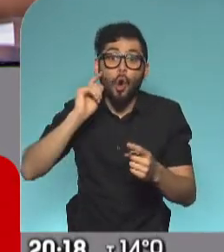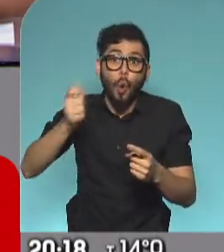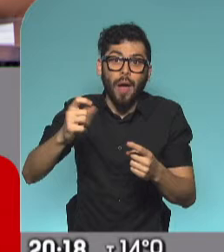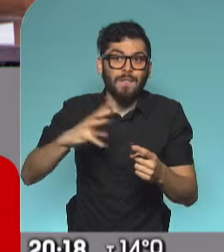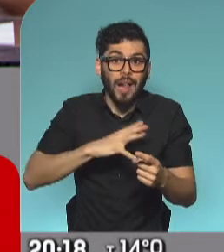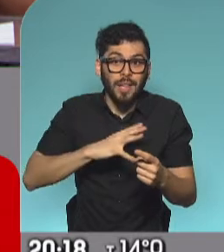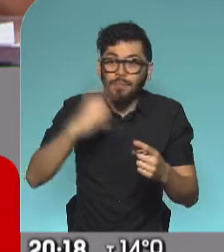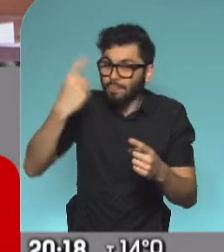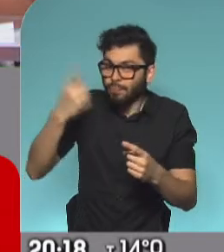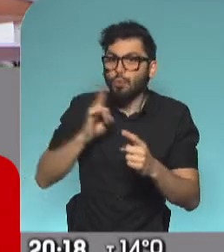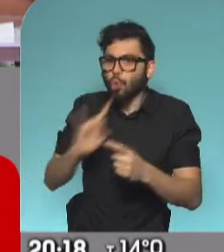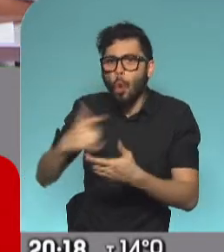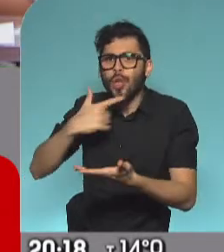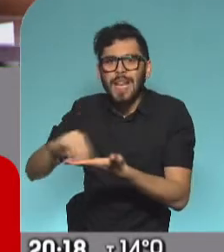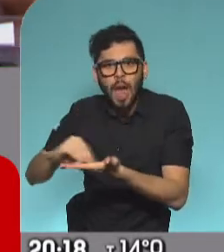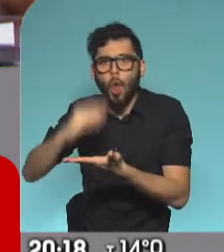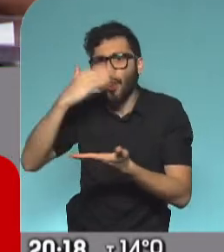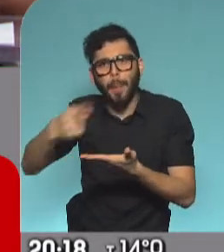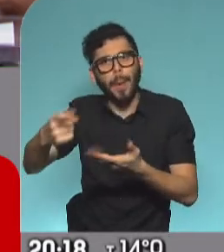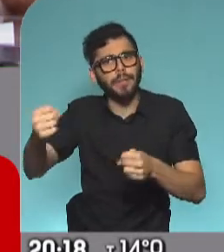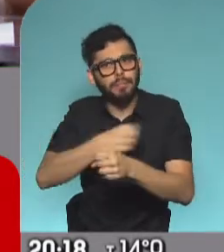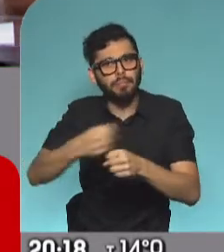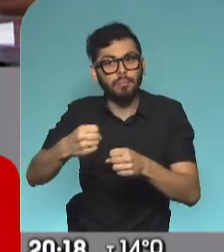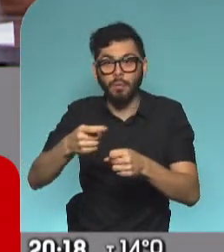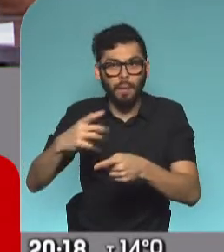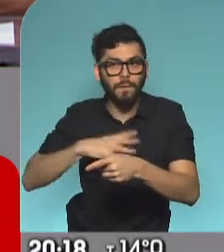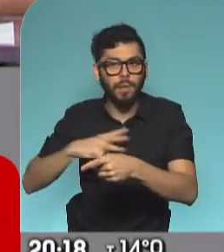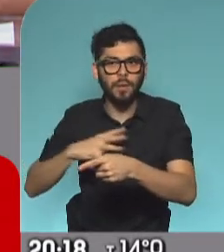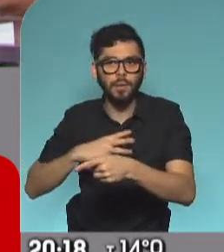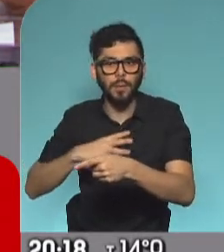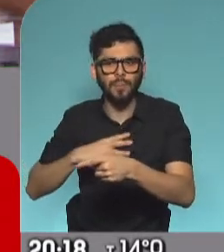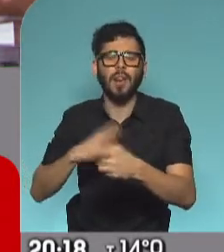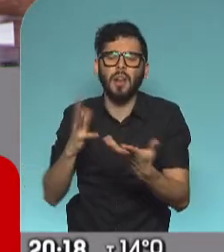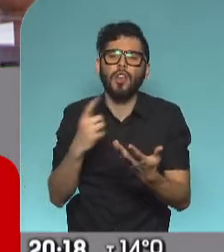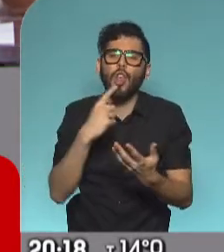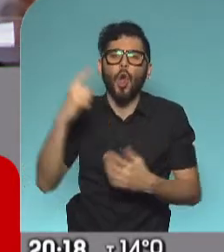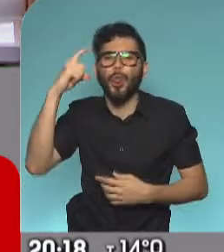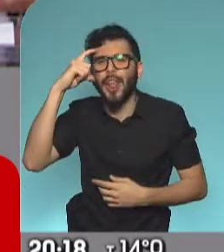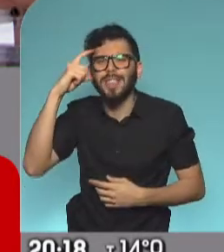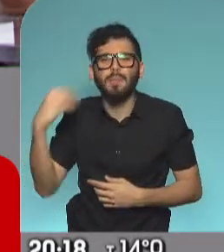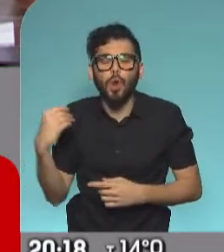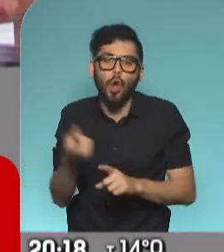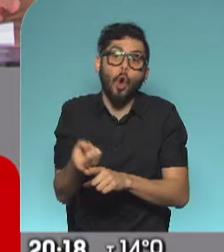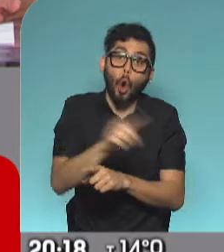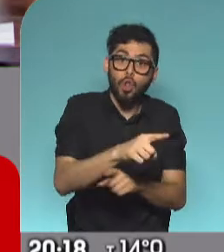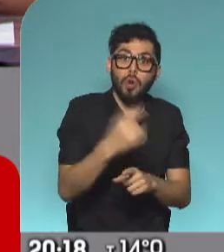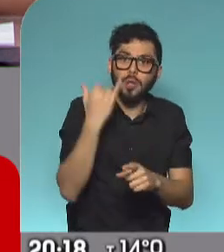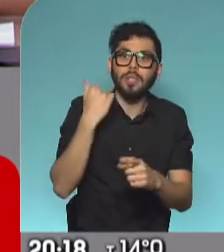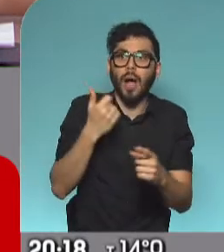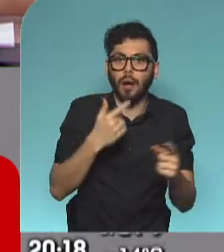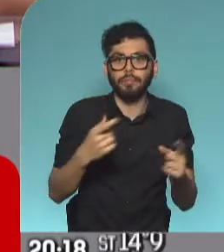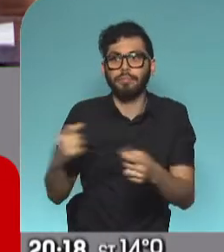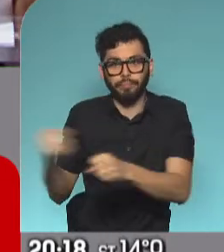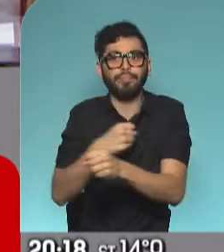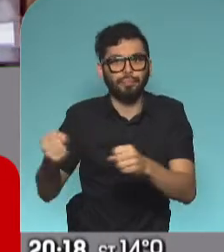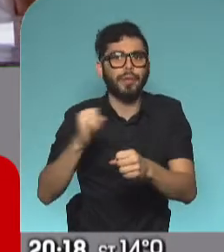por el Senado. Hablamos de estos tres, ¿por qué? Porque los otros 7 fueron al Senado a revalidar sus pases, sus traslados, pero estos